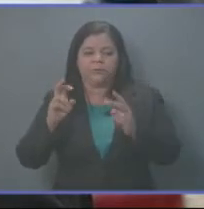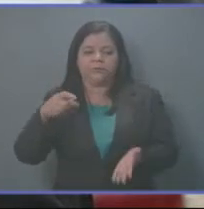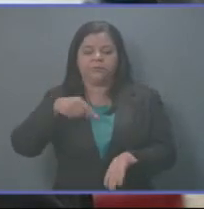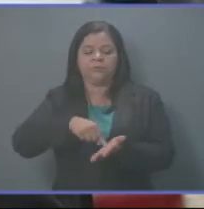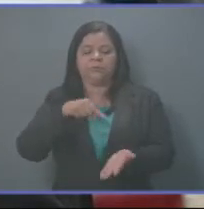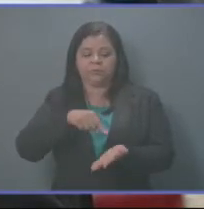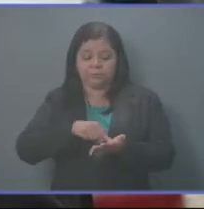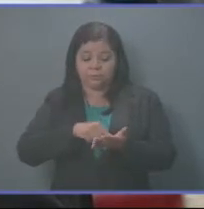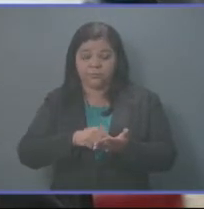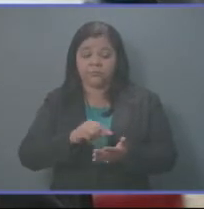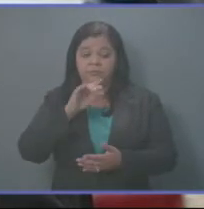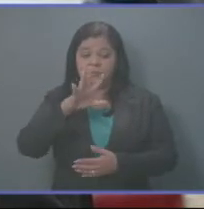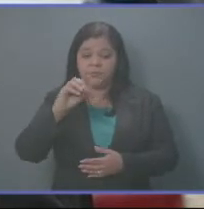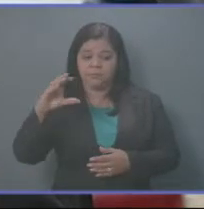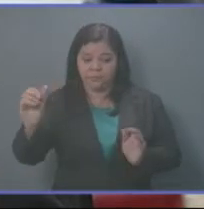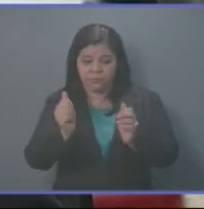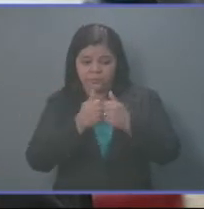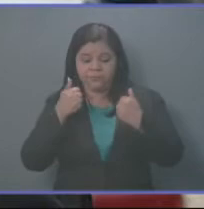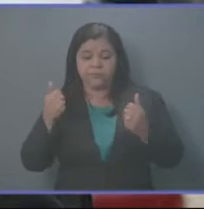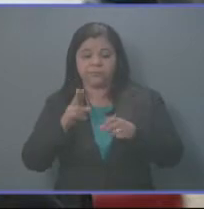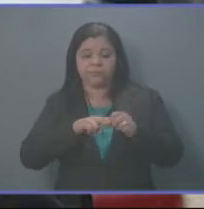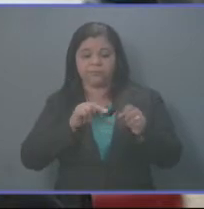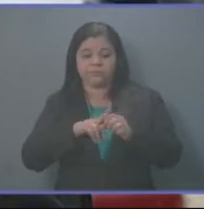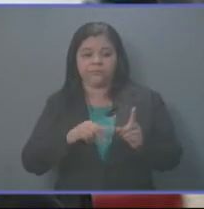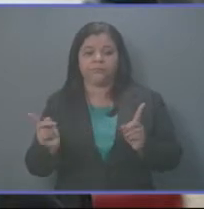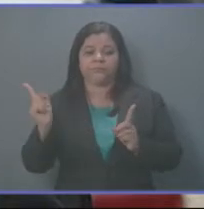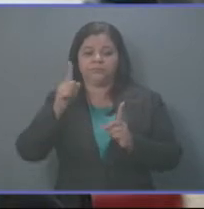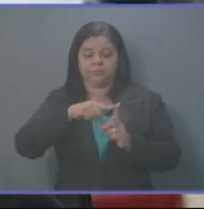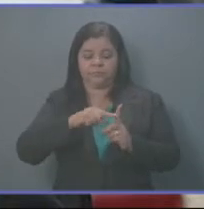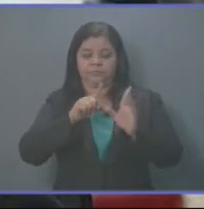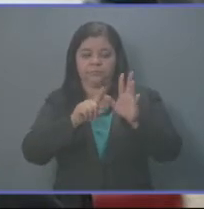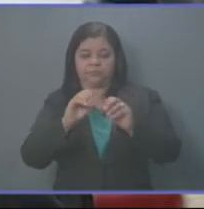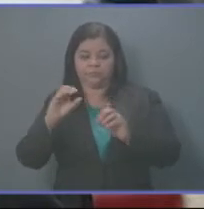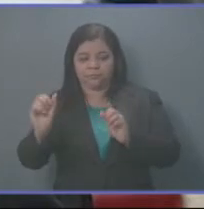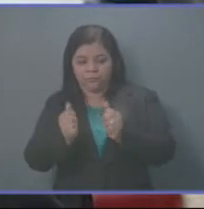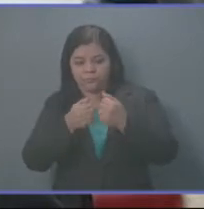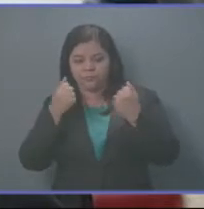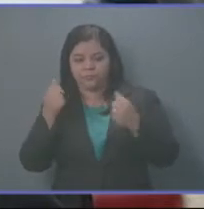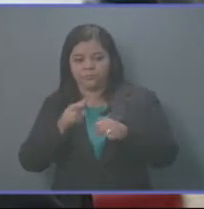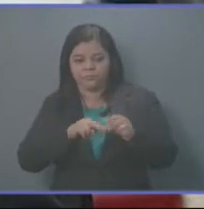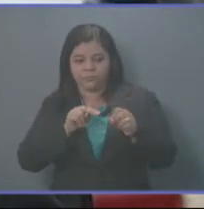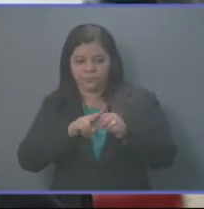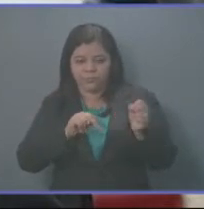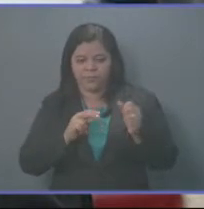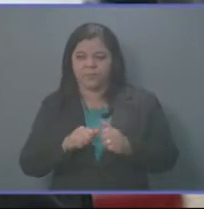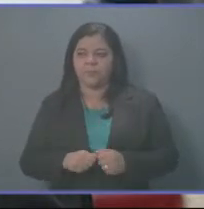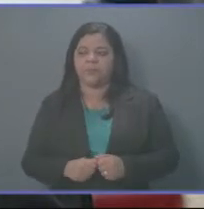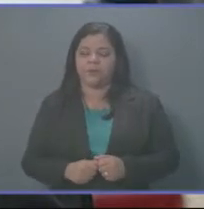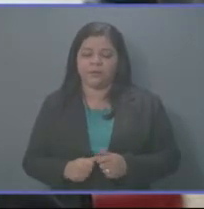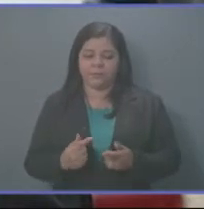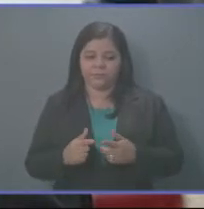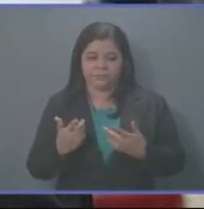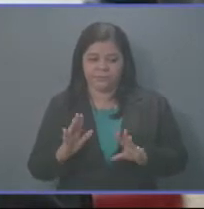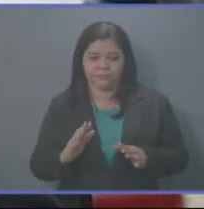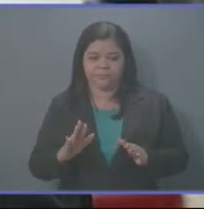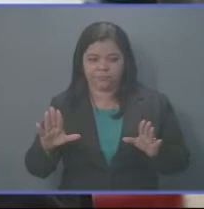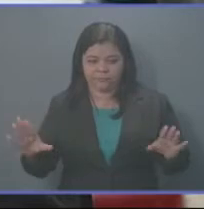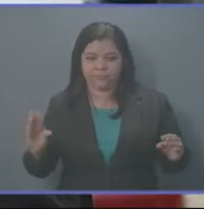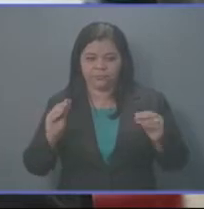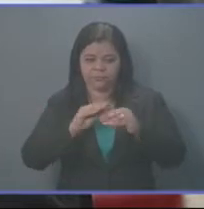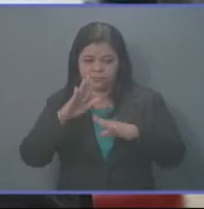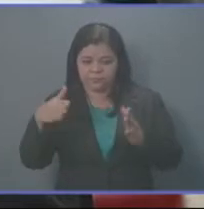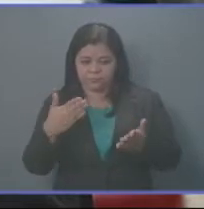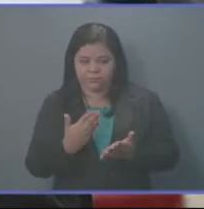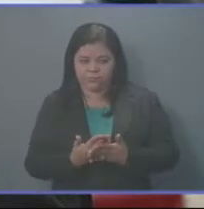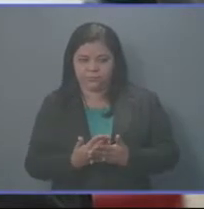de 500 millones de dólares a 600 millones de dólares que el gobierno central muy bien pudo recoger en impuestos